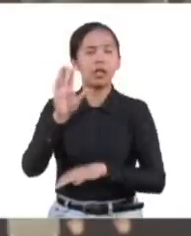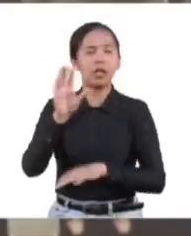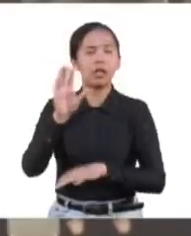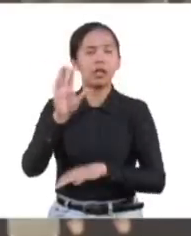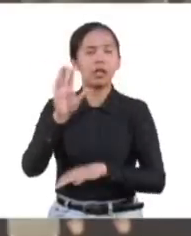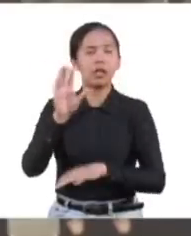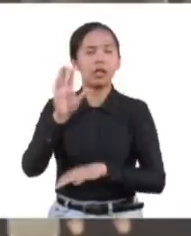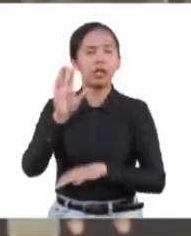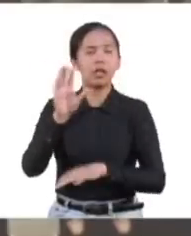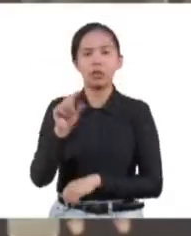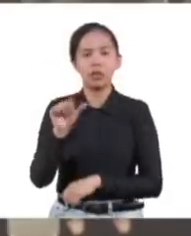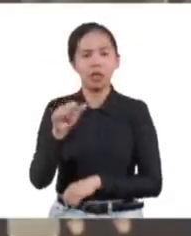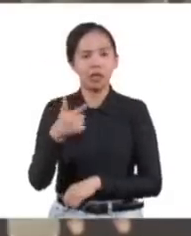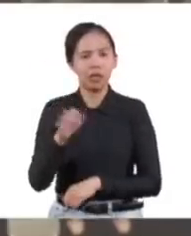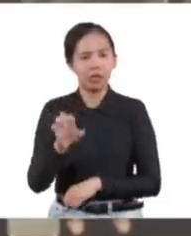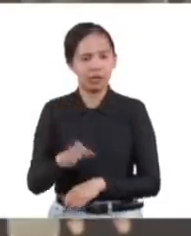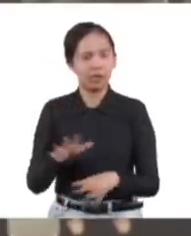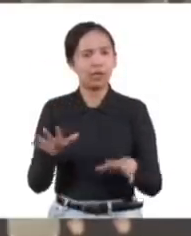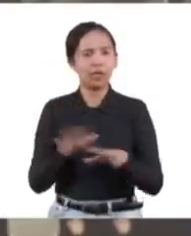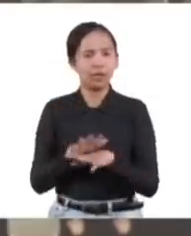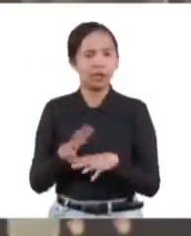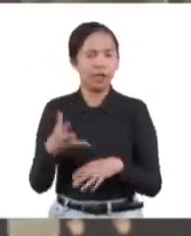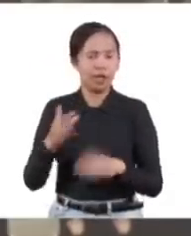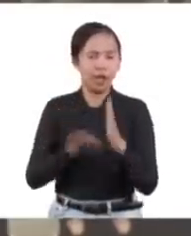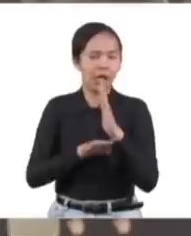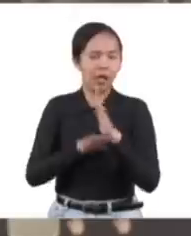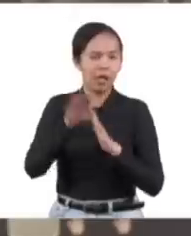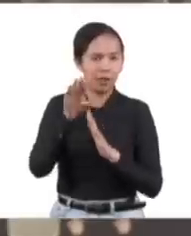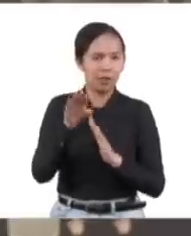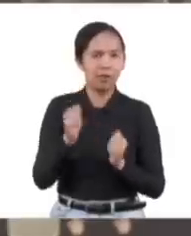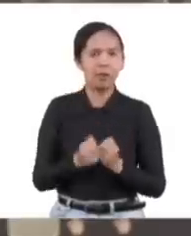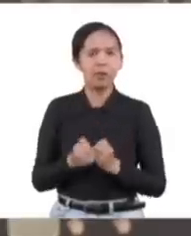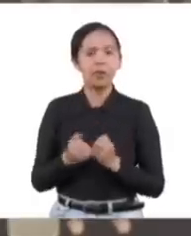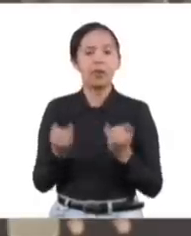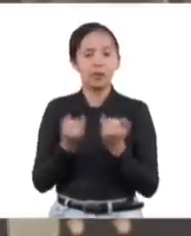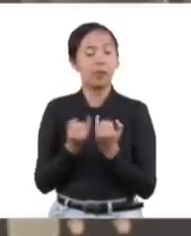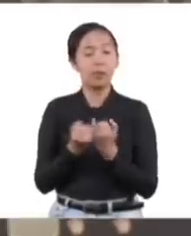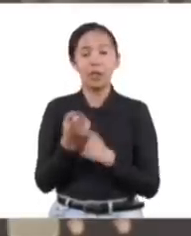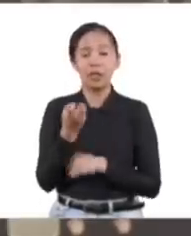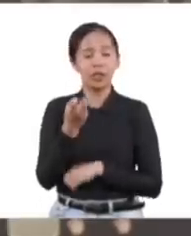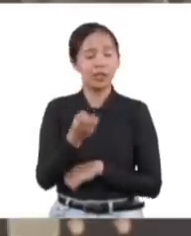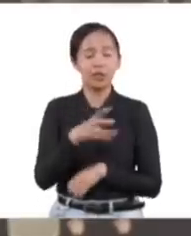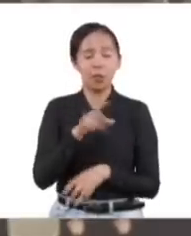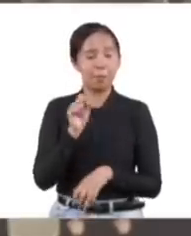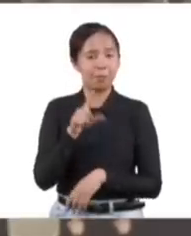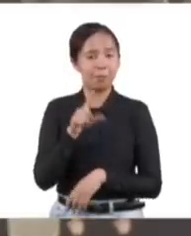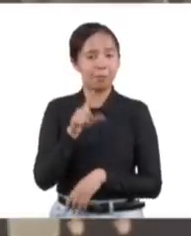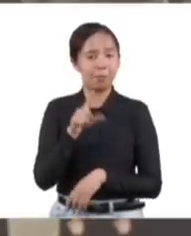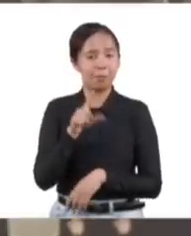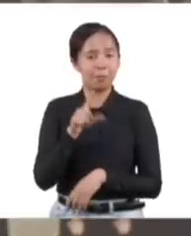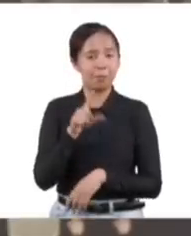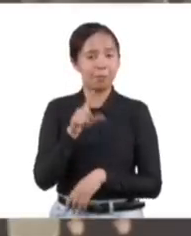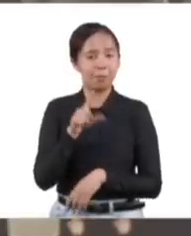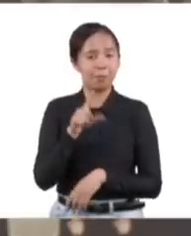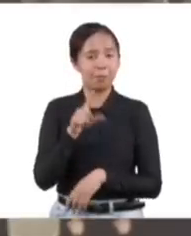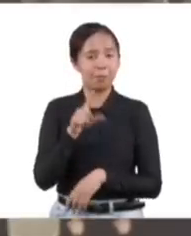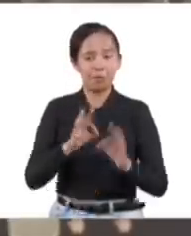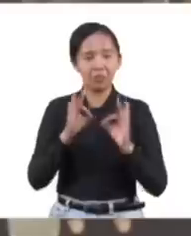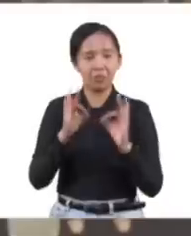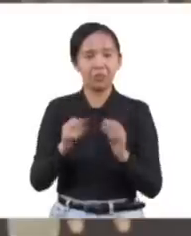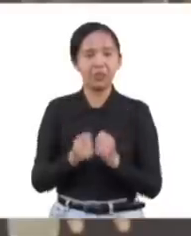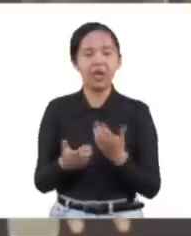voltaje. También en tiempo récord se hizo esta primera fase. Falta la segunda y la